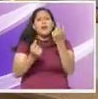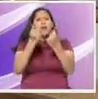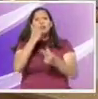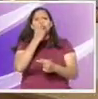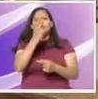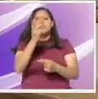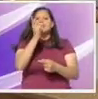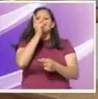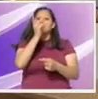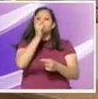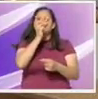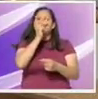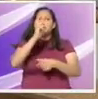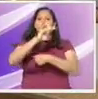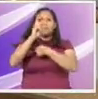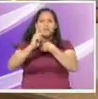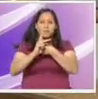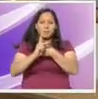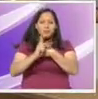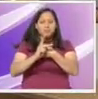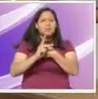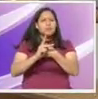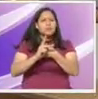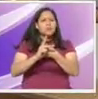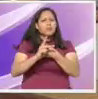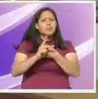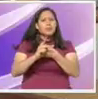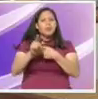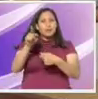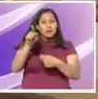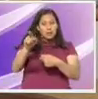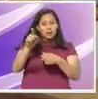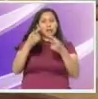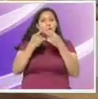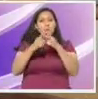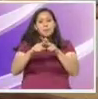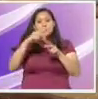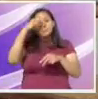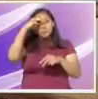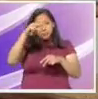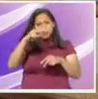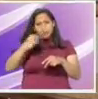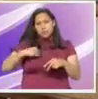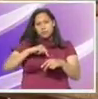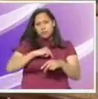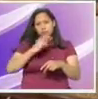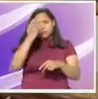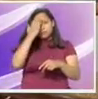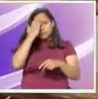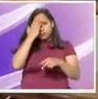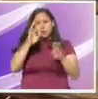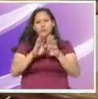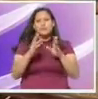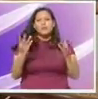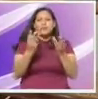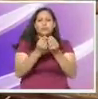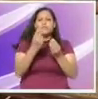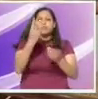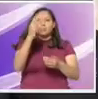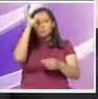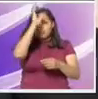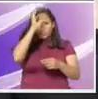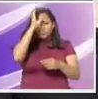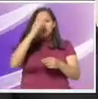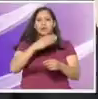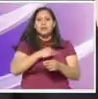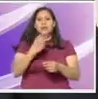padre de la patria, ¿Sí? no Hidalgo, sino porque finalmente con él es con quien inicia México como lo conocemos hoy en día en la fusión de 2 culturas. Y tiene 2